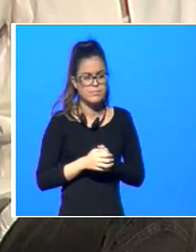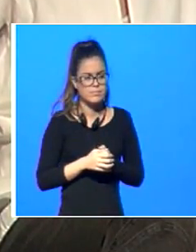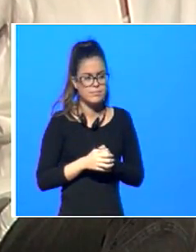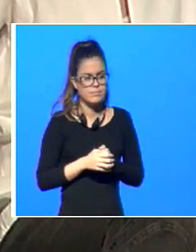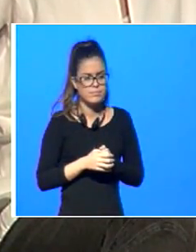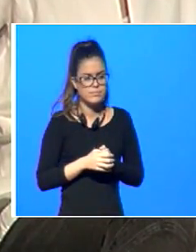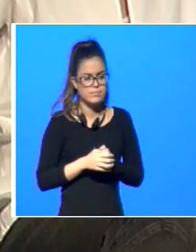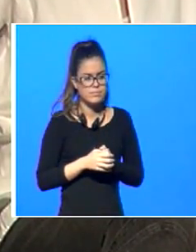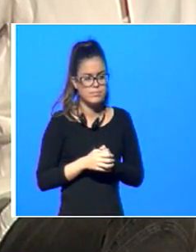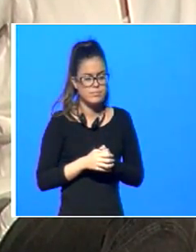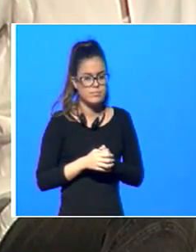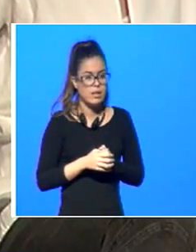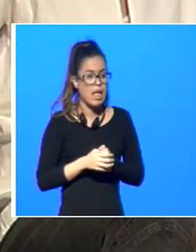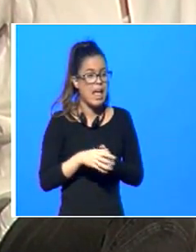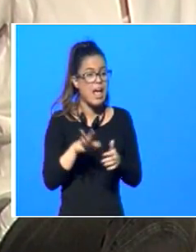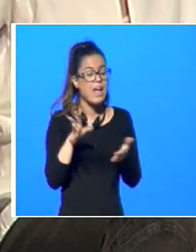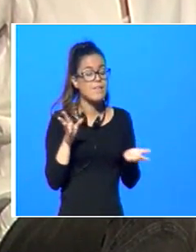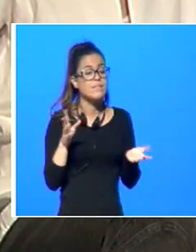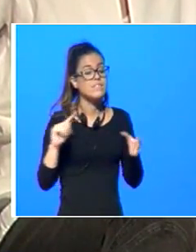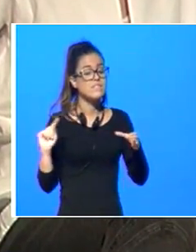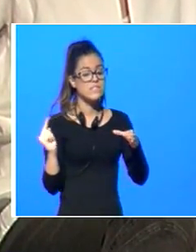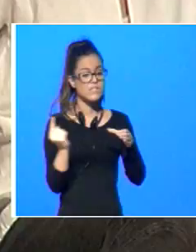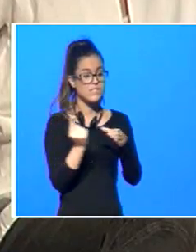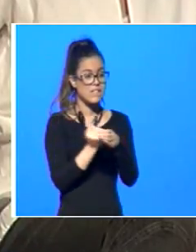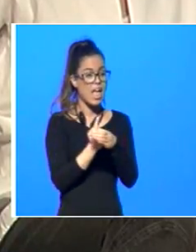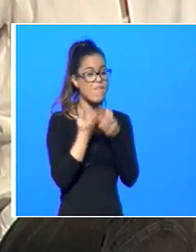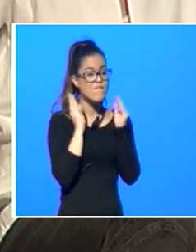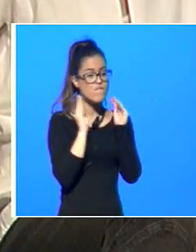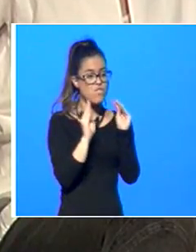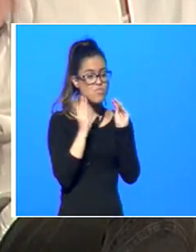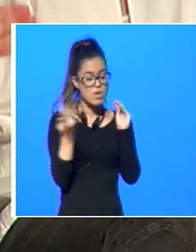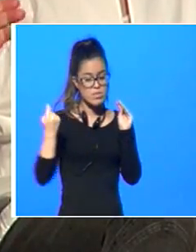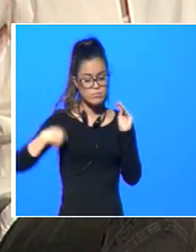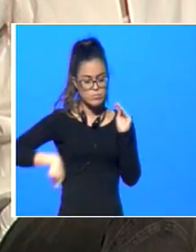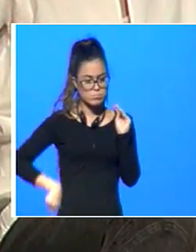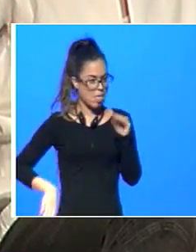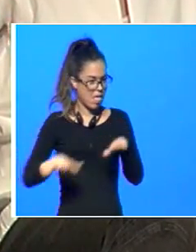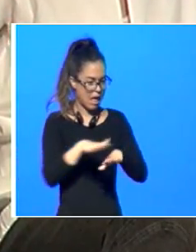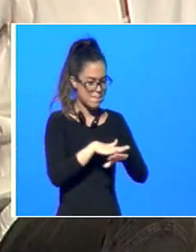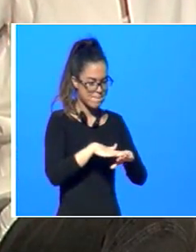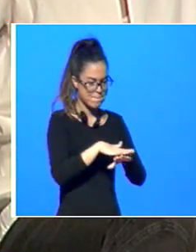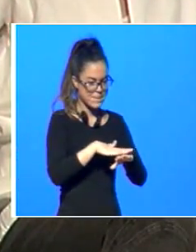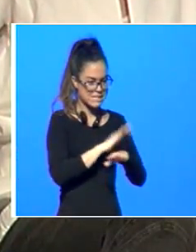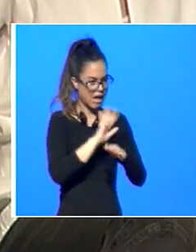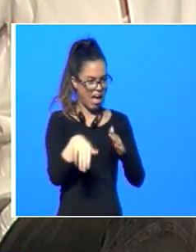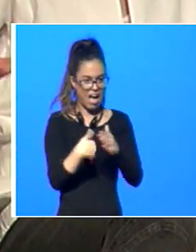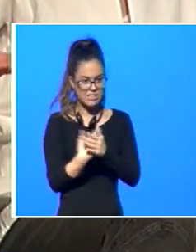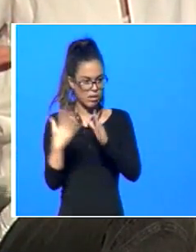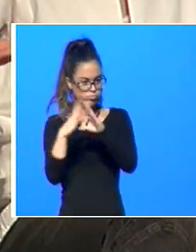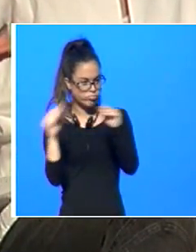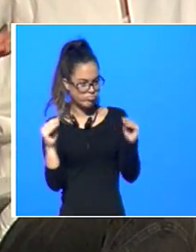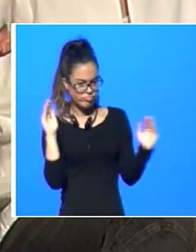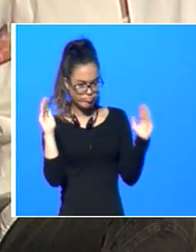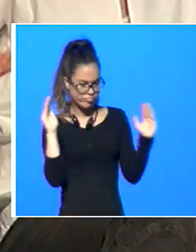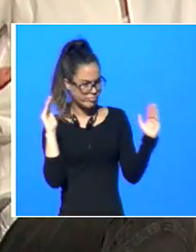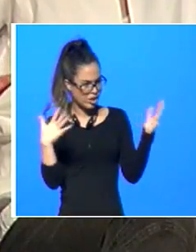la lectura inclusiva de la formación profesional, desde la básica hasta la superior. Creo que es lo único que se